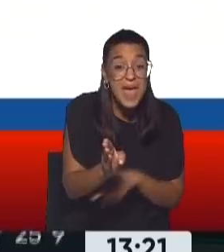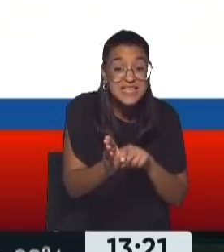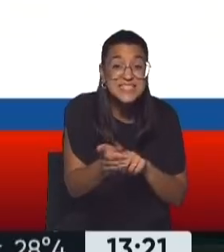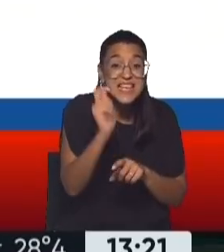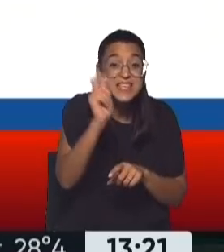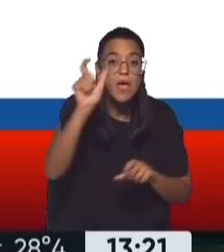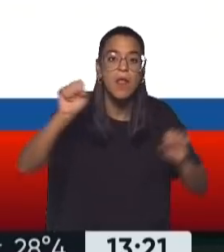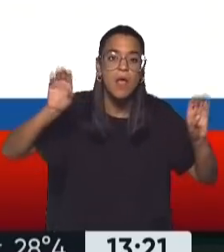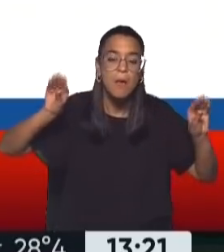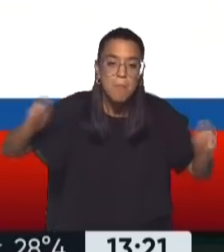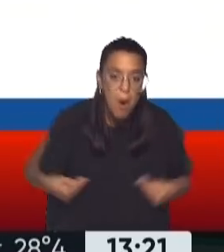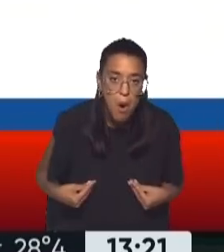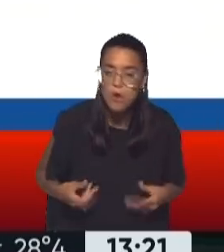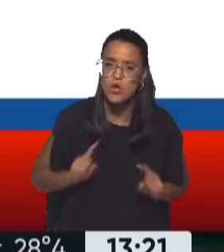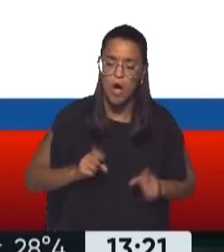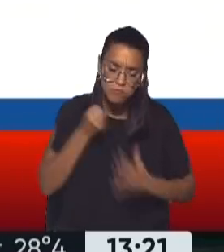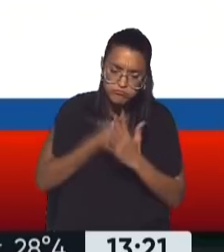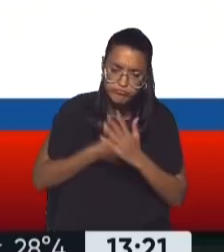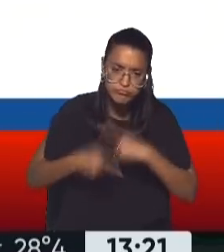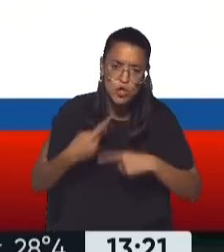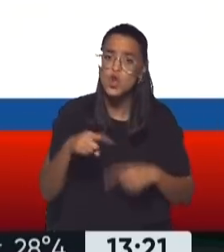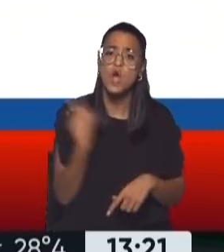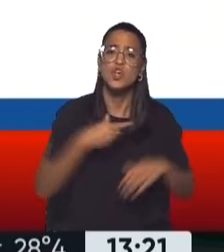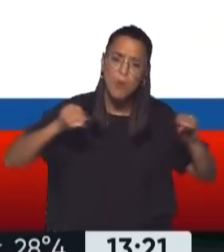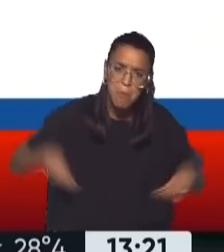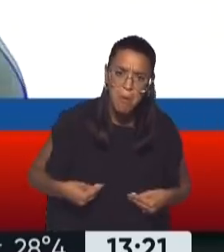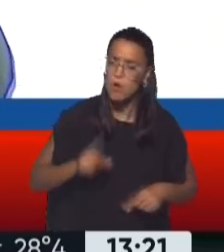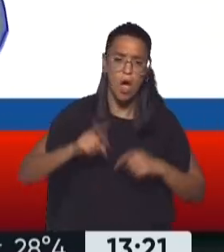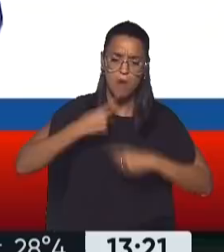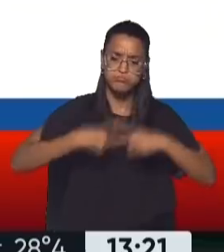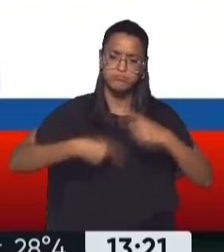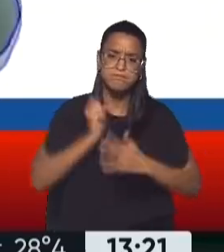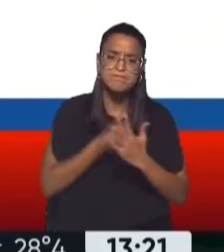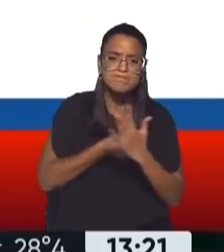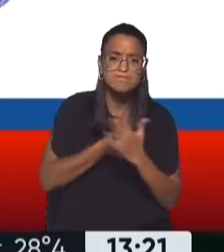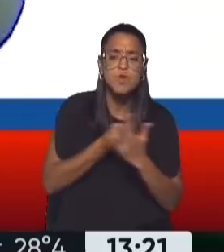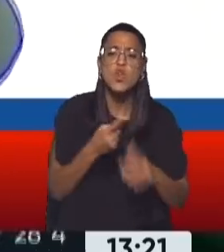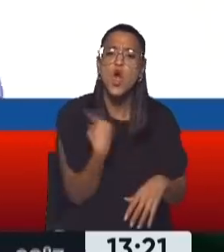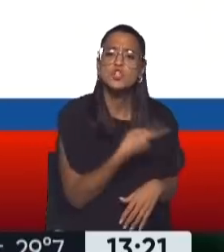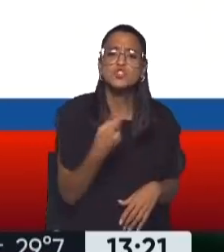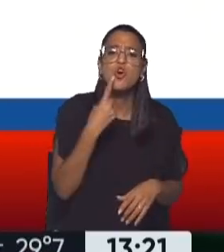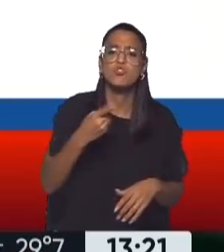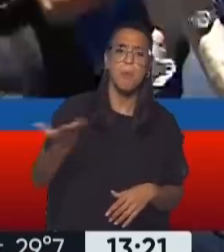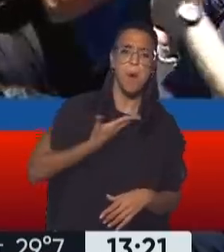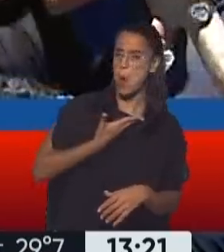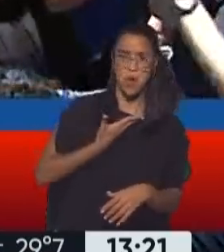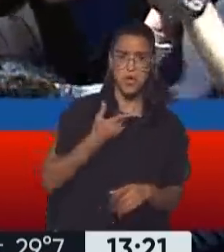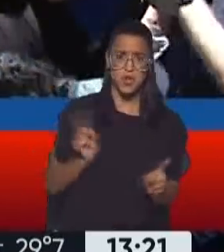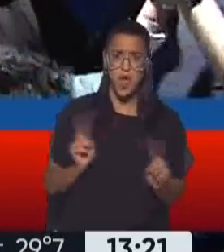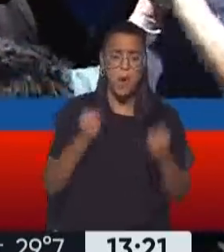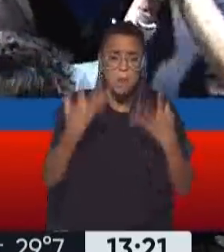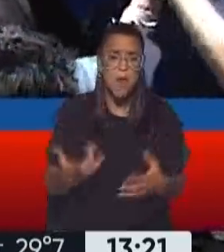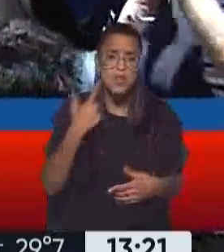que no baja los brazos. Y nosotros nunca bajamos los brazos. Y nosotros no nos han vencido porque